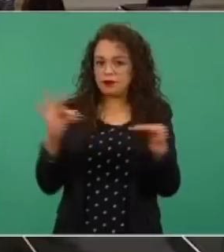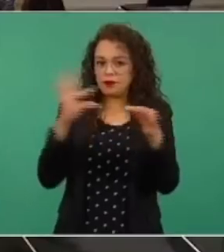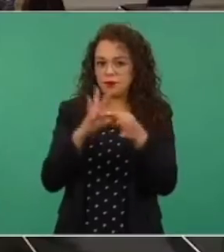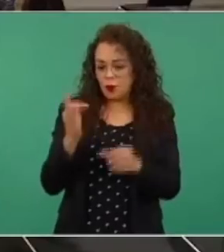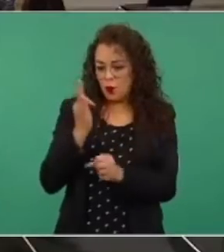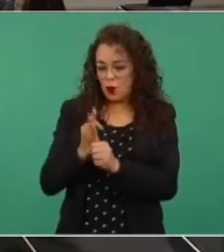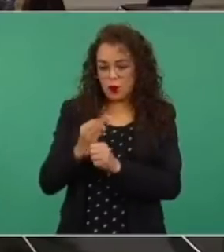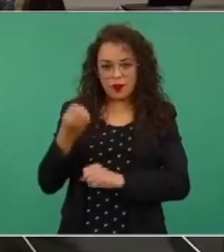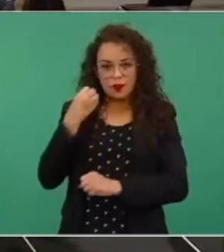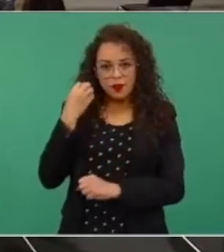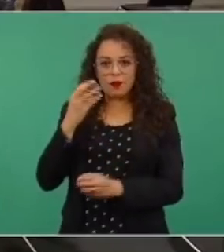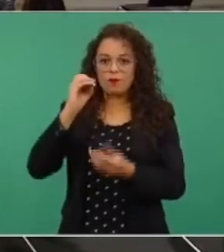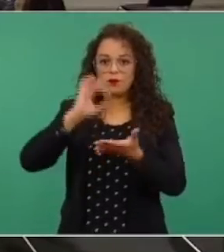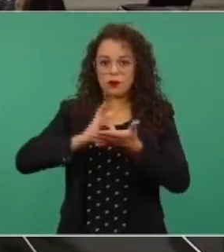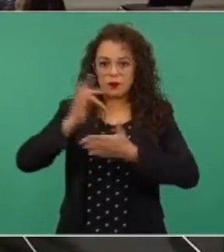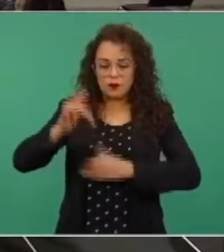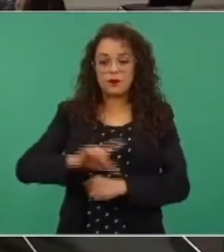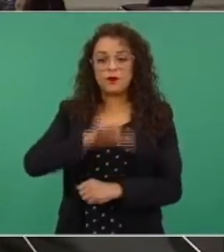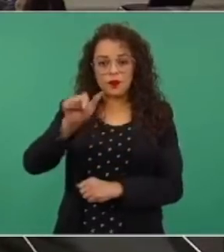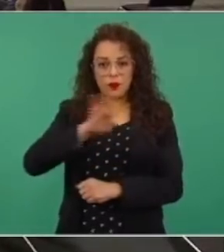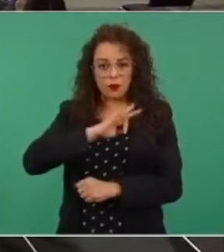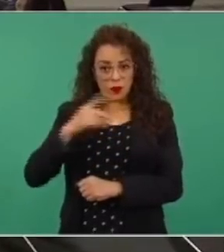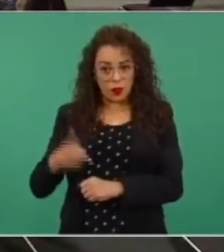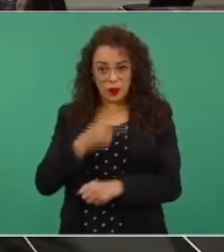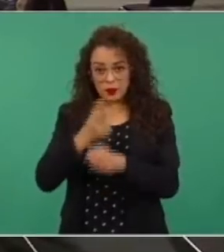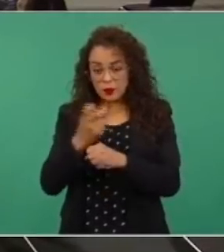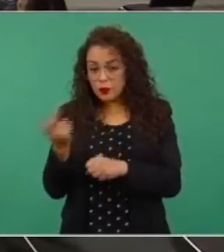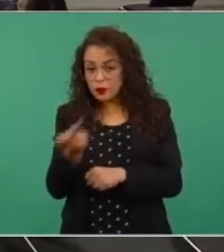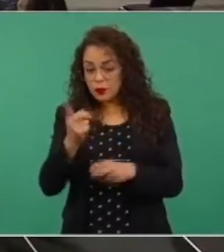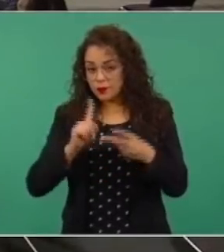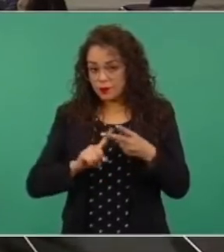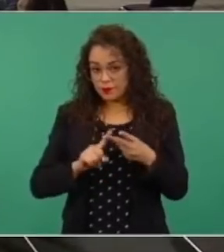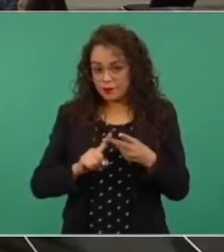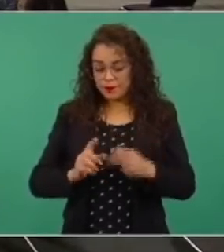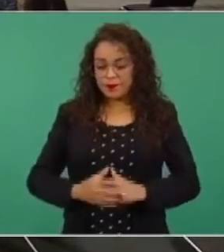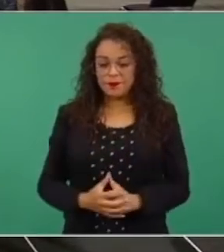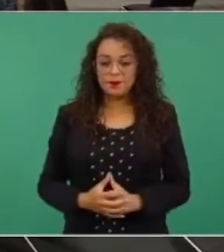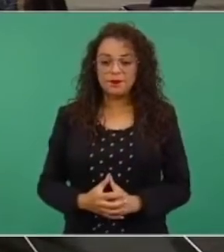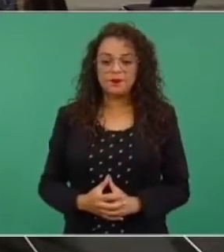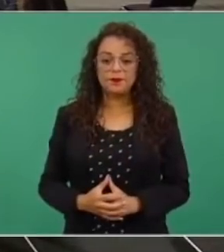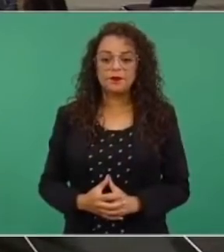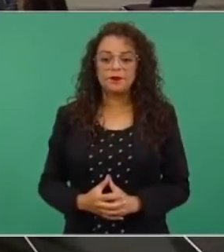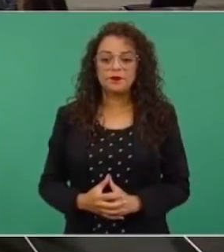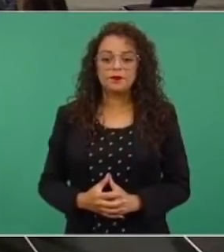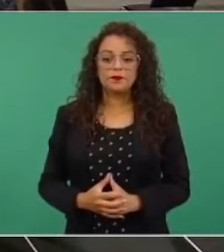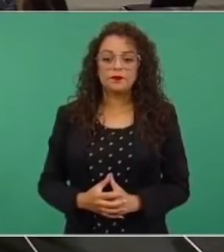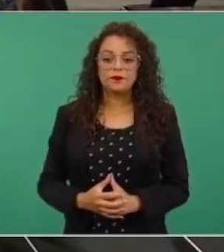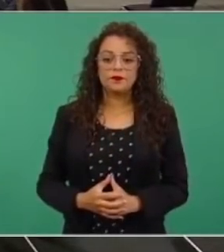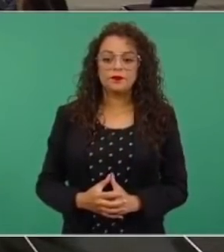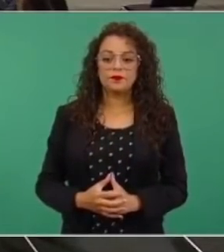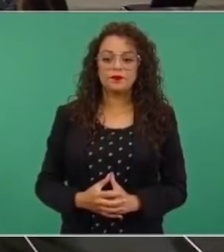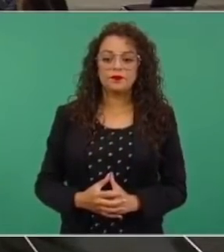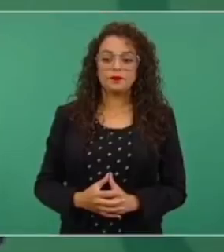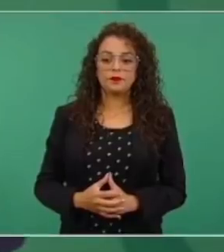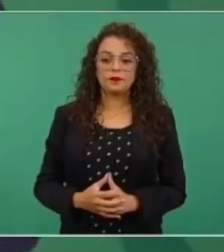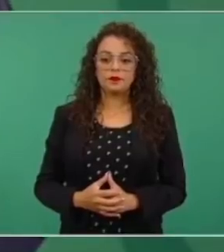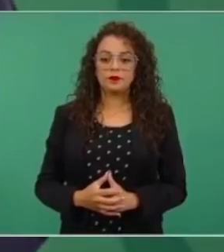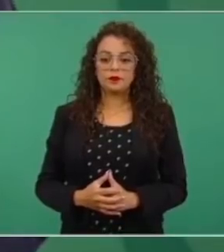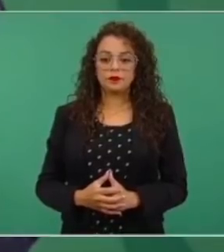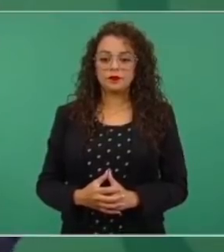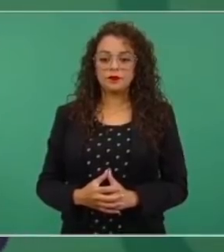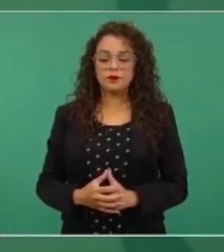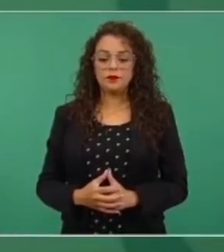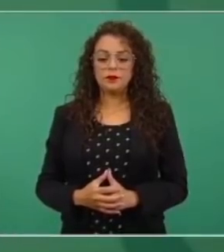mañanera. Gracias. Y si me permite una segunda pregunta. Sí, el tratado no